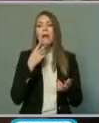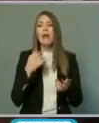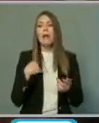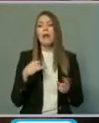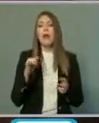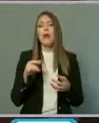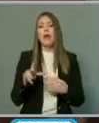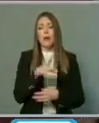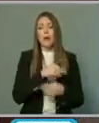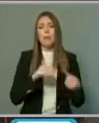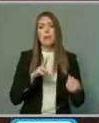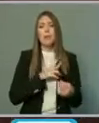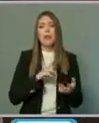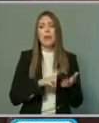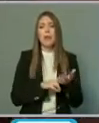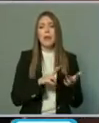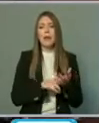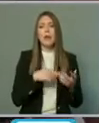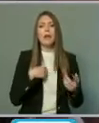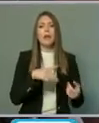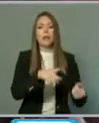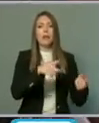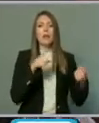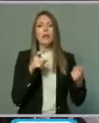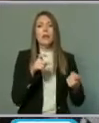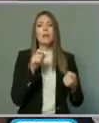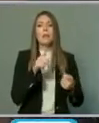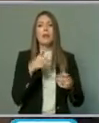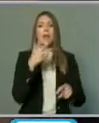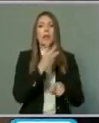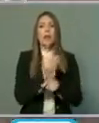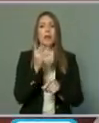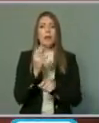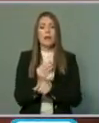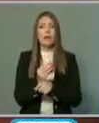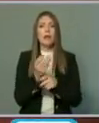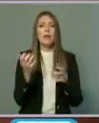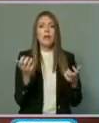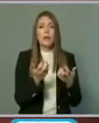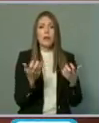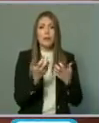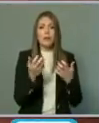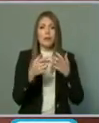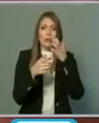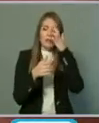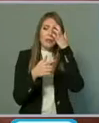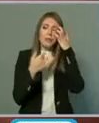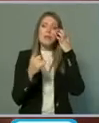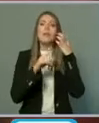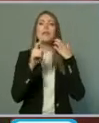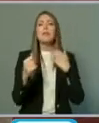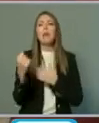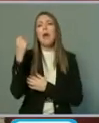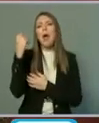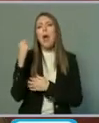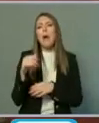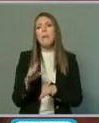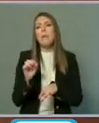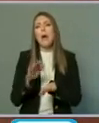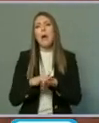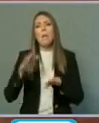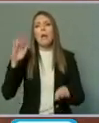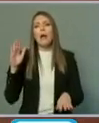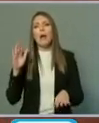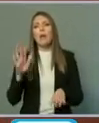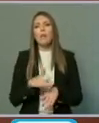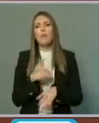inversión, saco lo de reparación que se invirtió en refacciones y se le gana algo más, porque